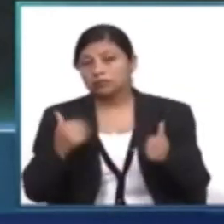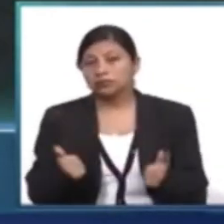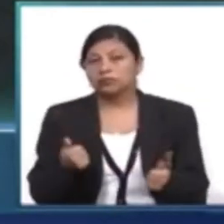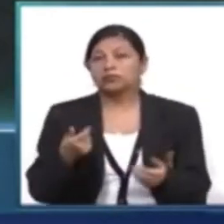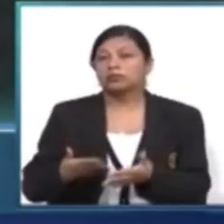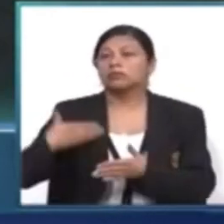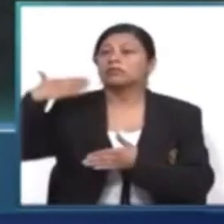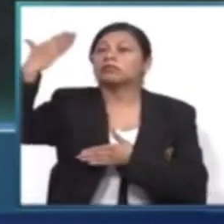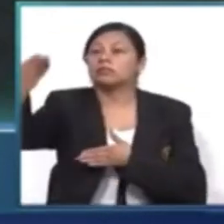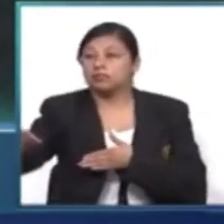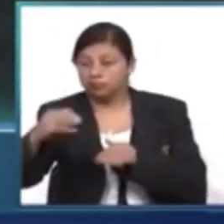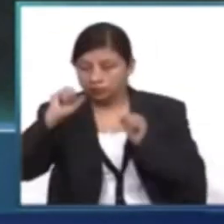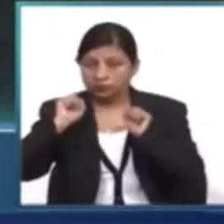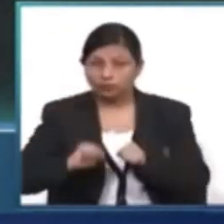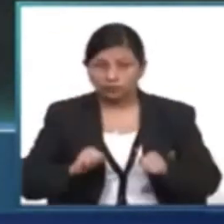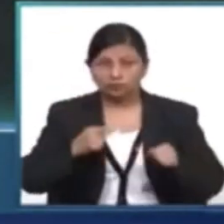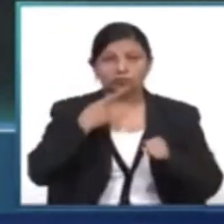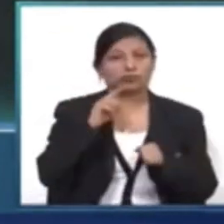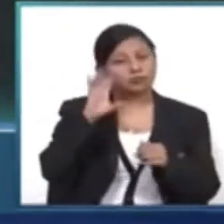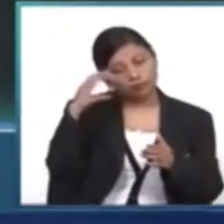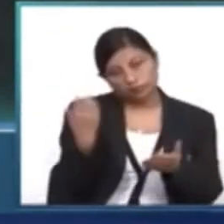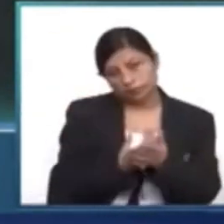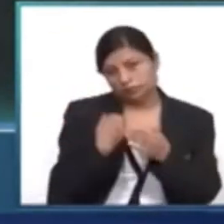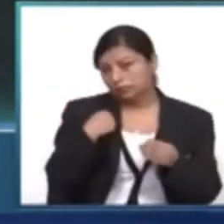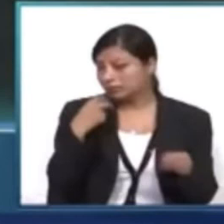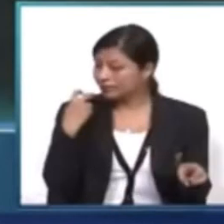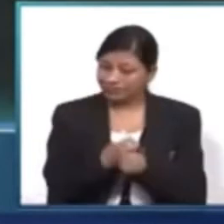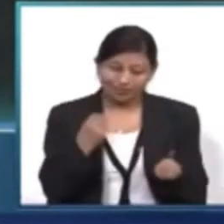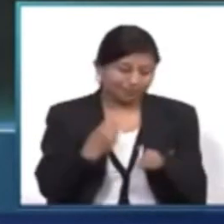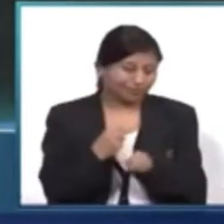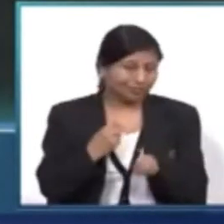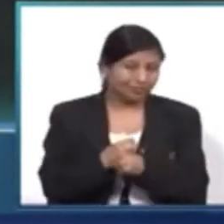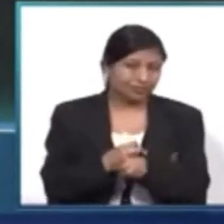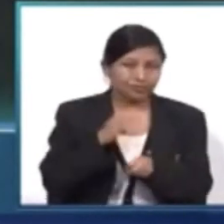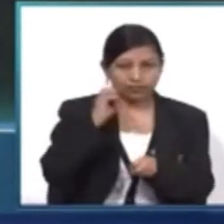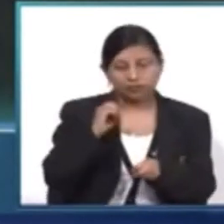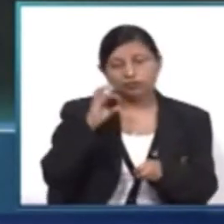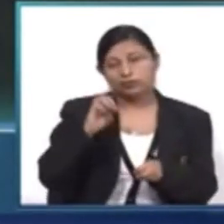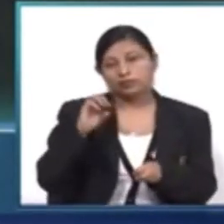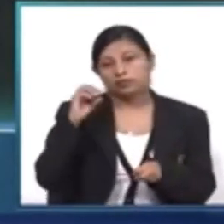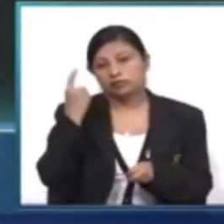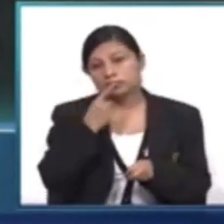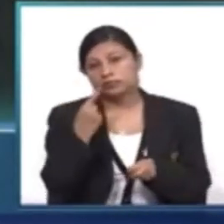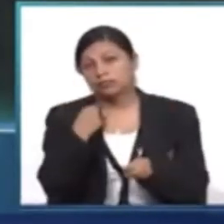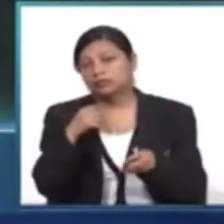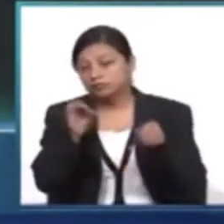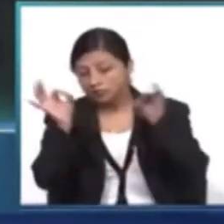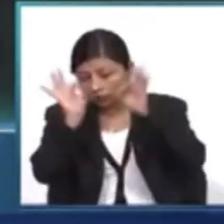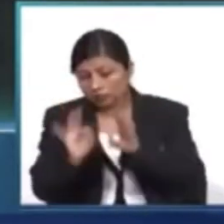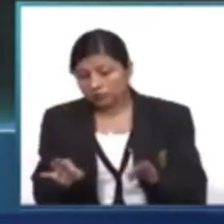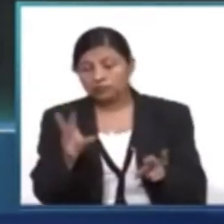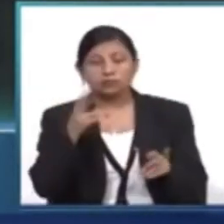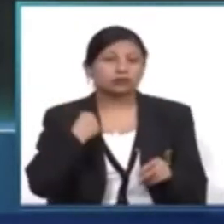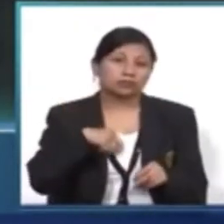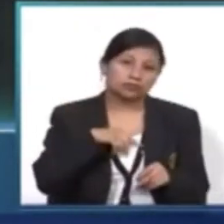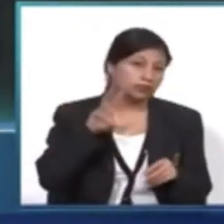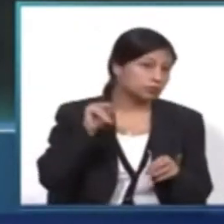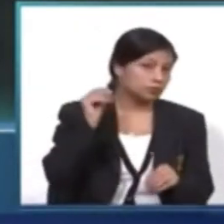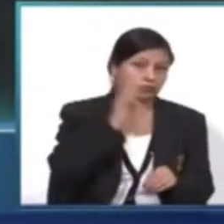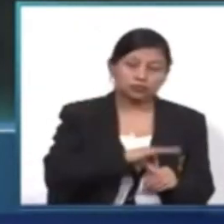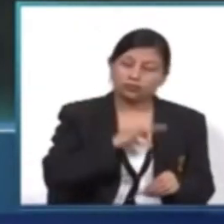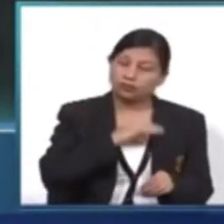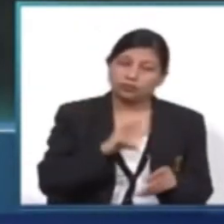ese anticipo, y yo creo que es muy difícil que la OPS nos deje utilizar ese mecanismo, ni a nosotros ni al Seguro